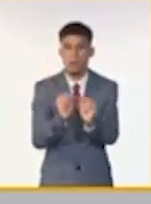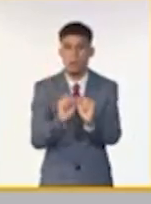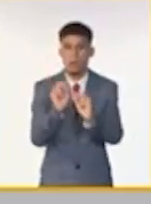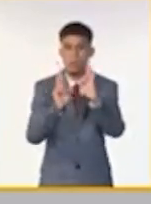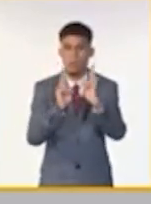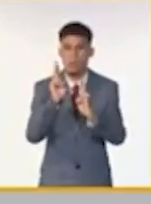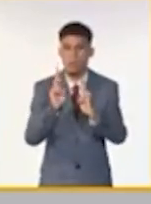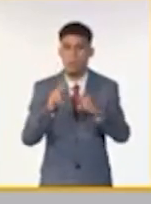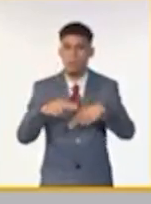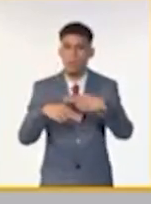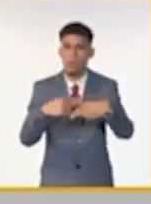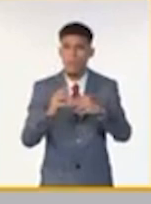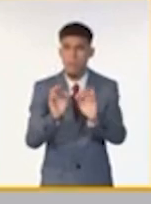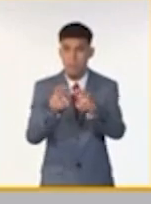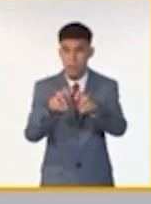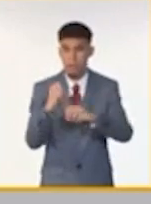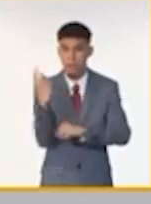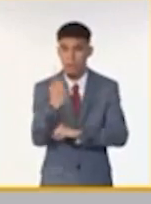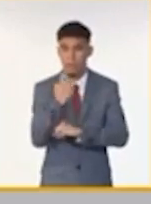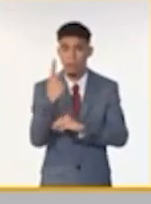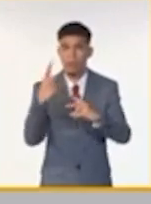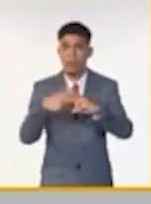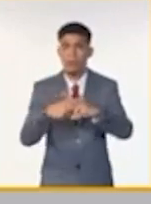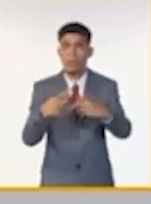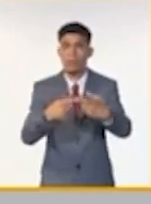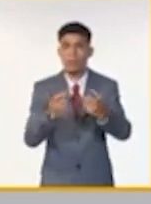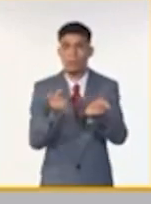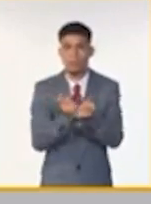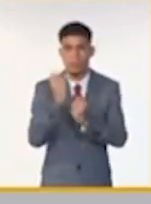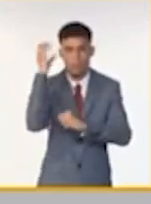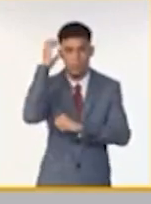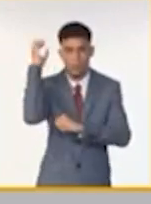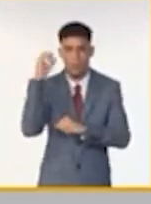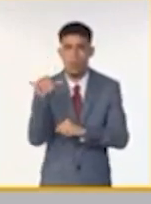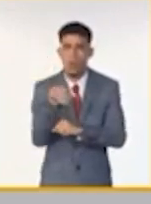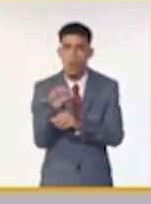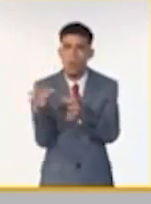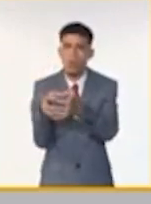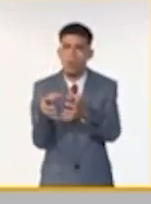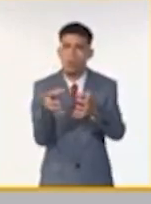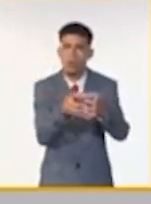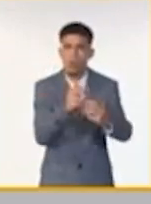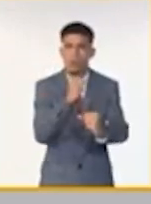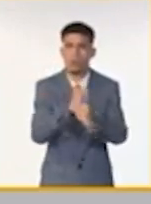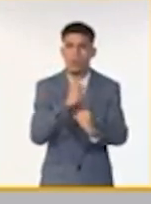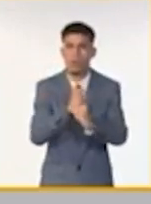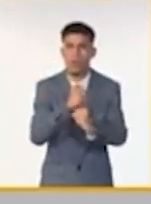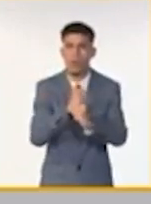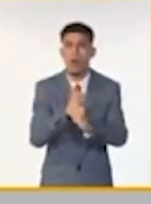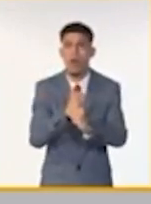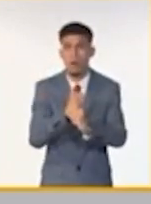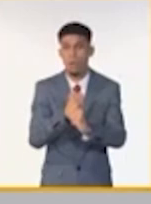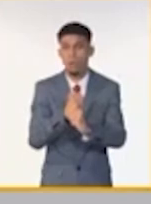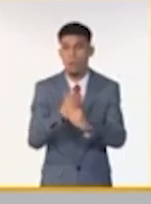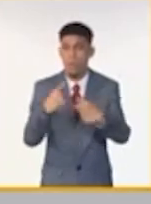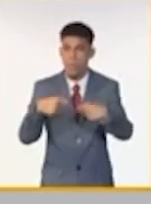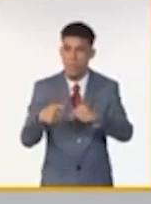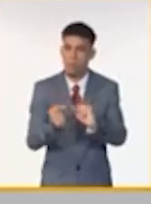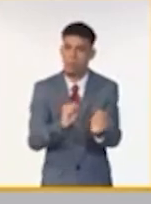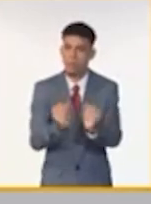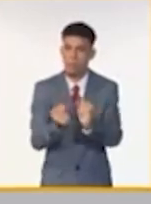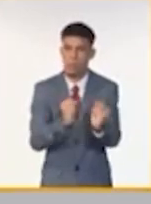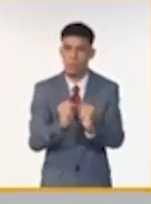tanto por la propia asamblea por el consejo de estado como por las comisiones permanentes que están mandat adas para controlar